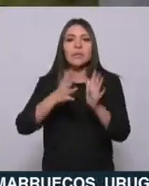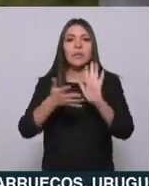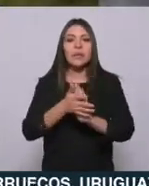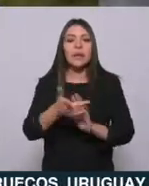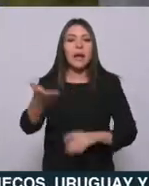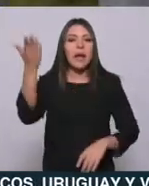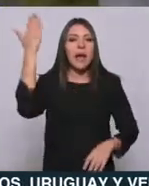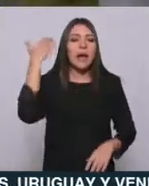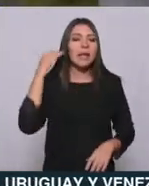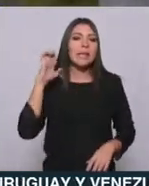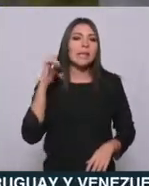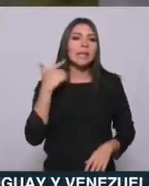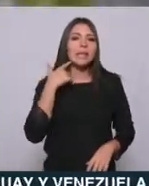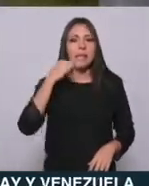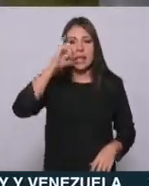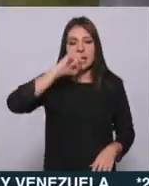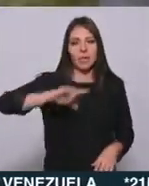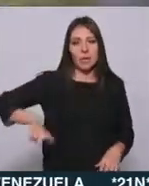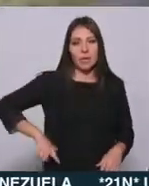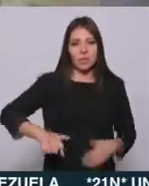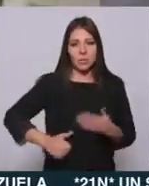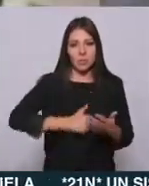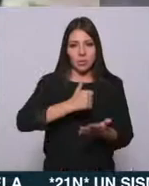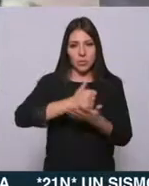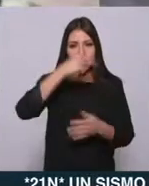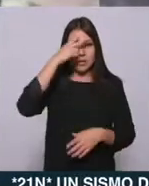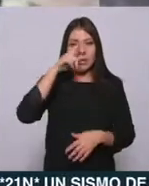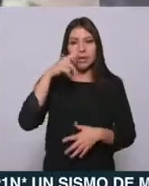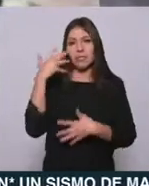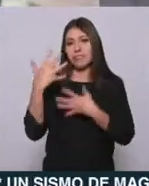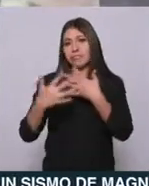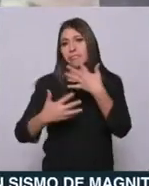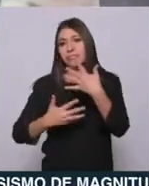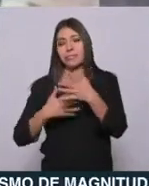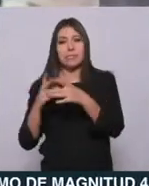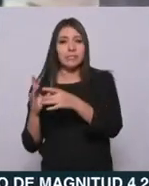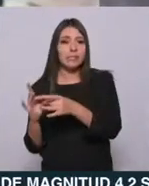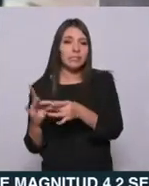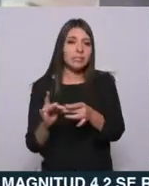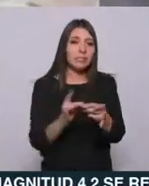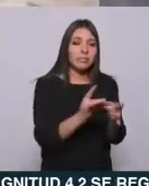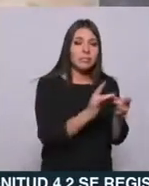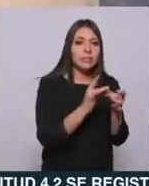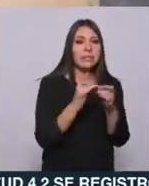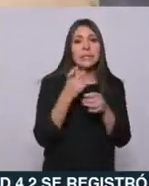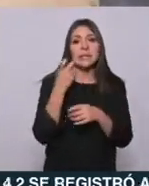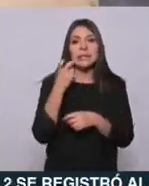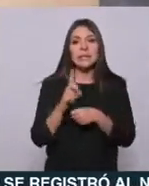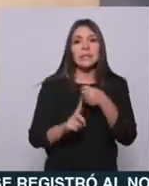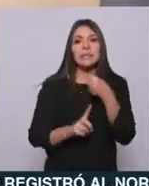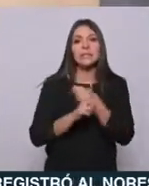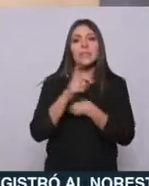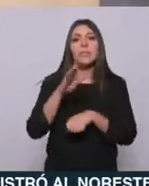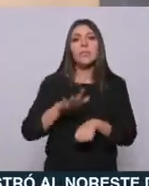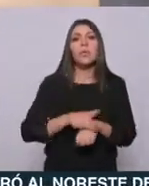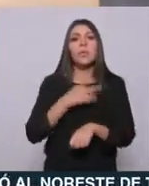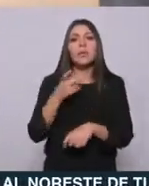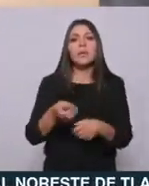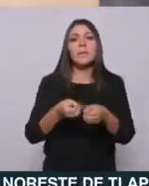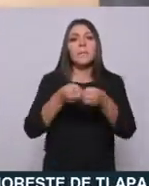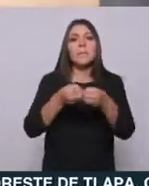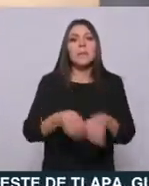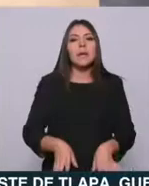jefe de gobierno de la Ciudad de México. Aquel escándalo fue uno de los casos que más influyeron en la pérdida de